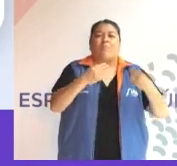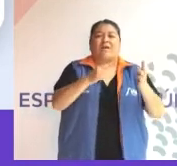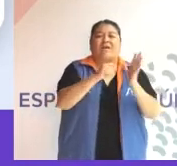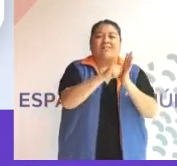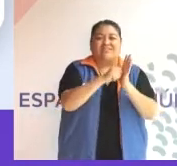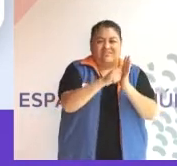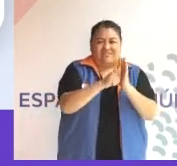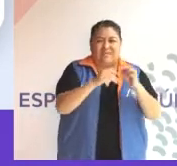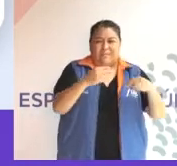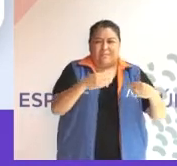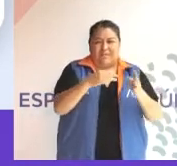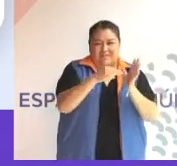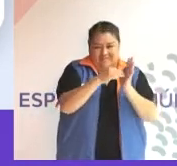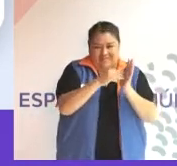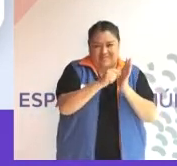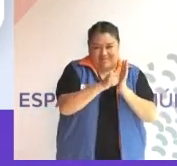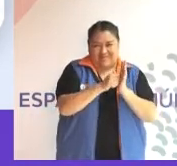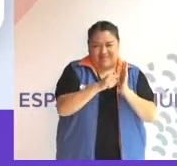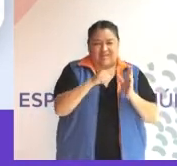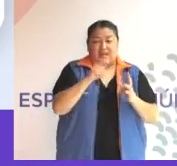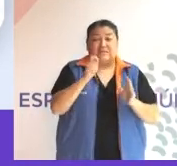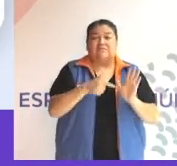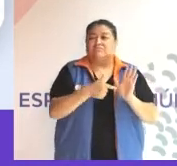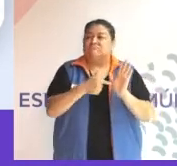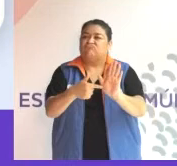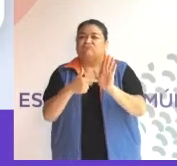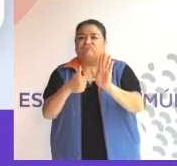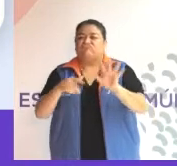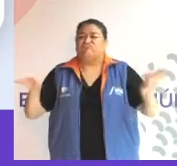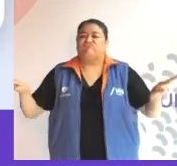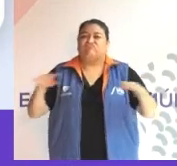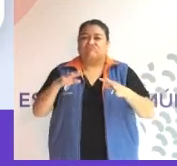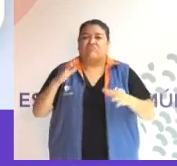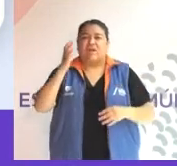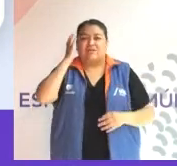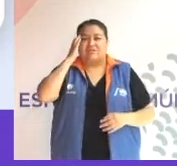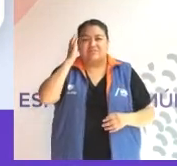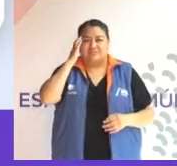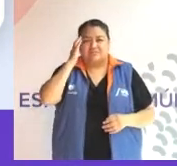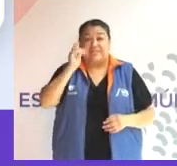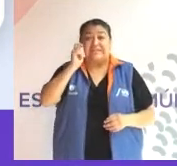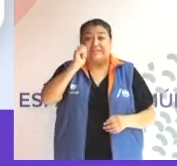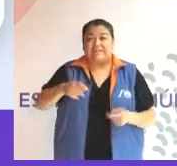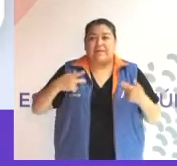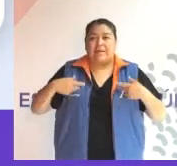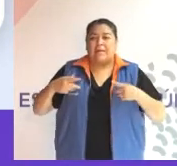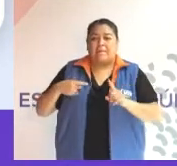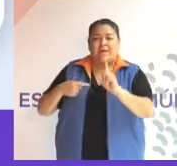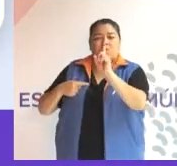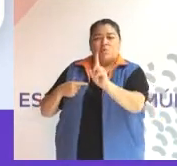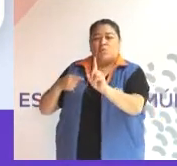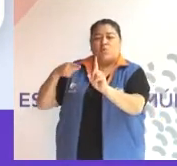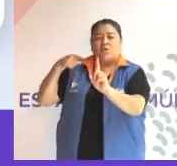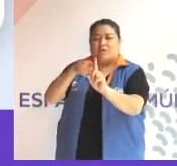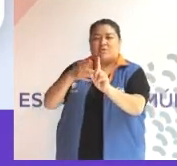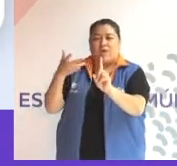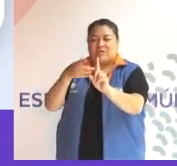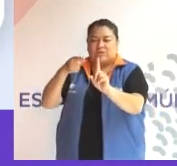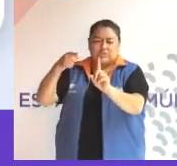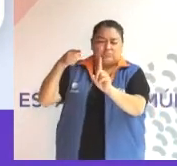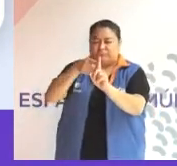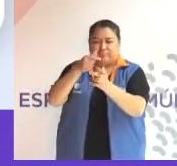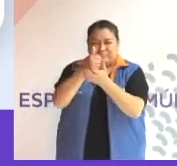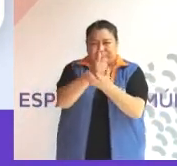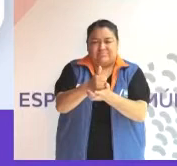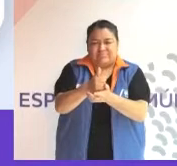el tema de el customer centricity, o sea, poner a nuestro cliente en el centro de todo lo que hacemos. Y creo